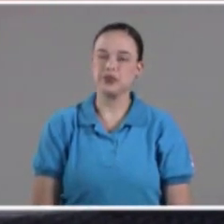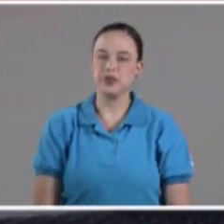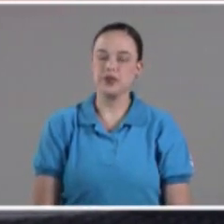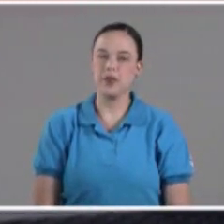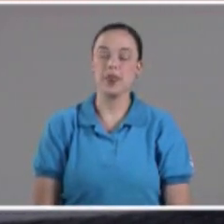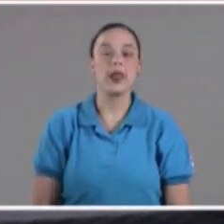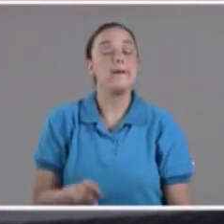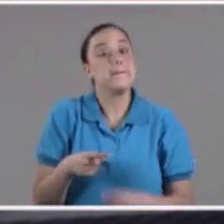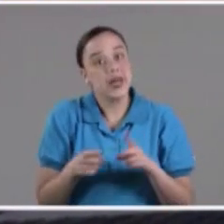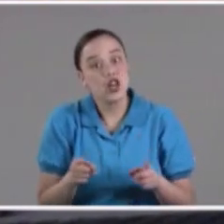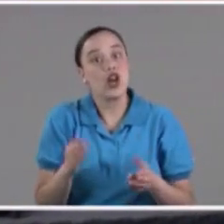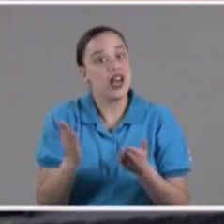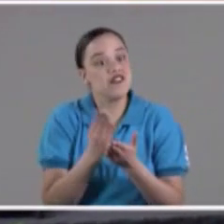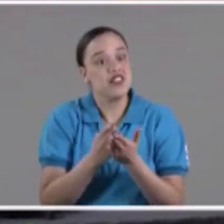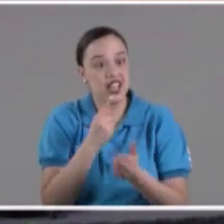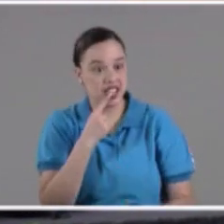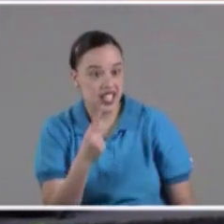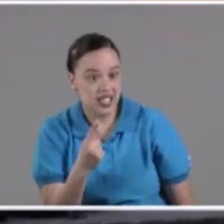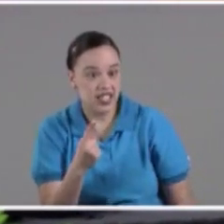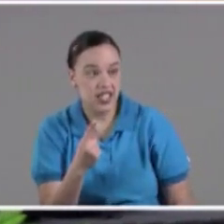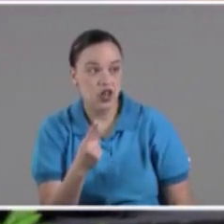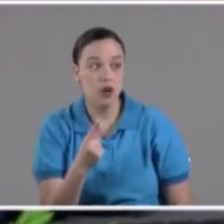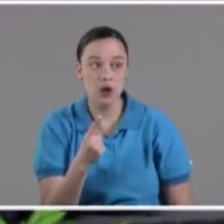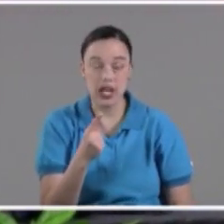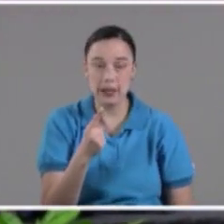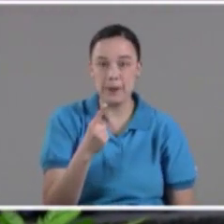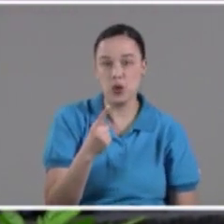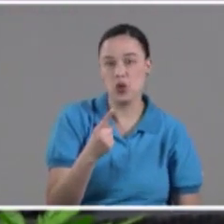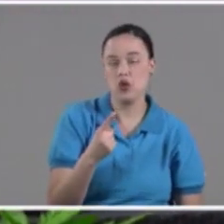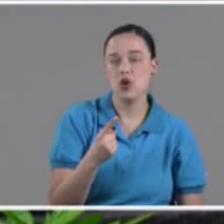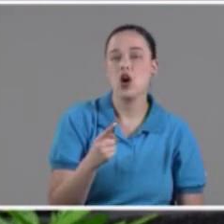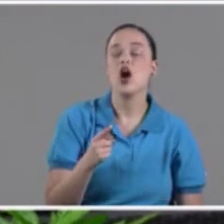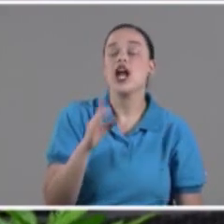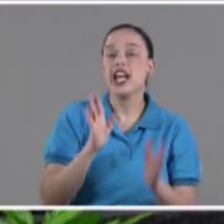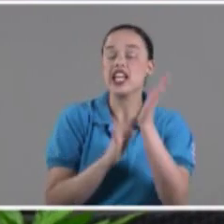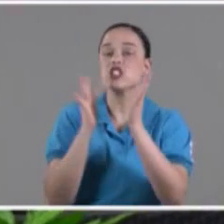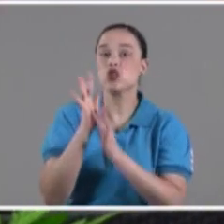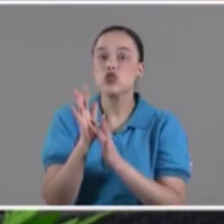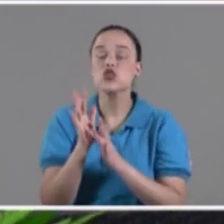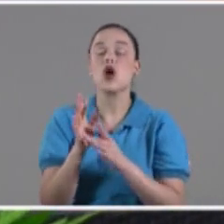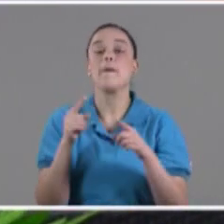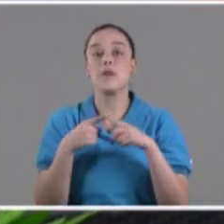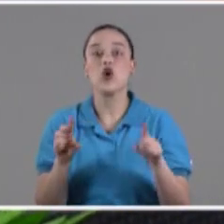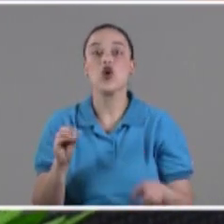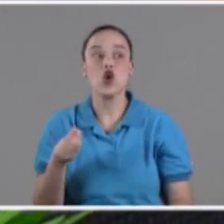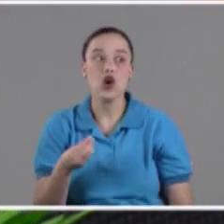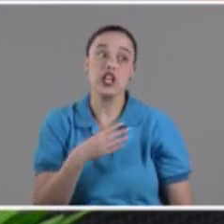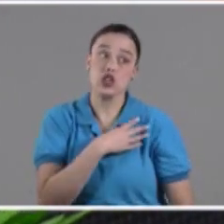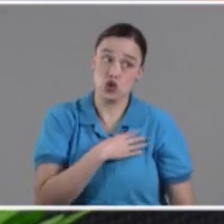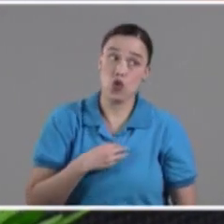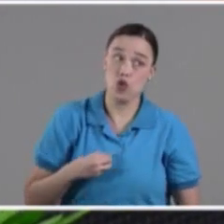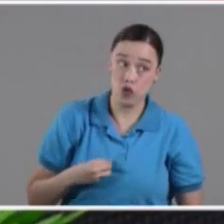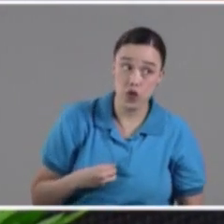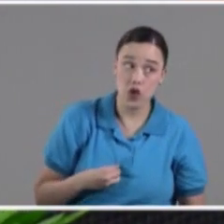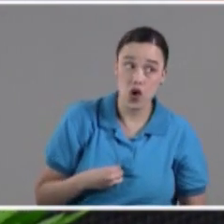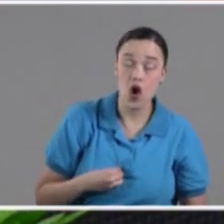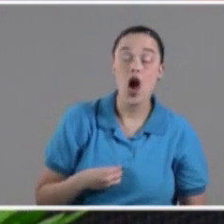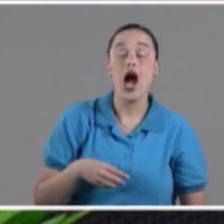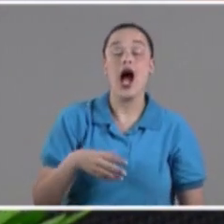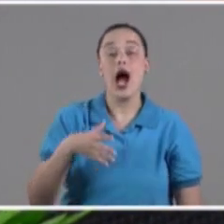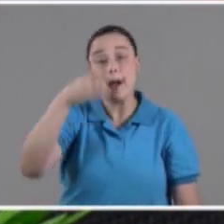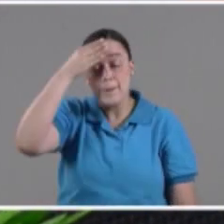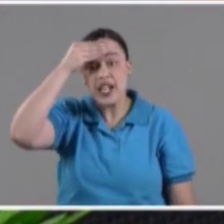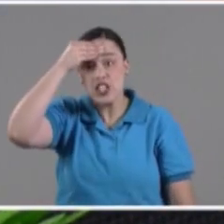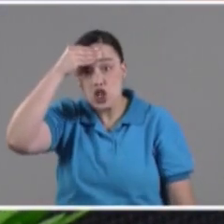sin embargo la Biblia dice que Jesús por lo que padeció aprendió obediencia